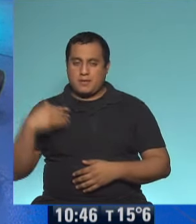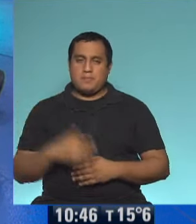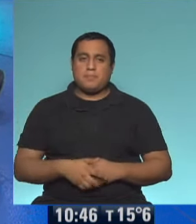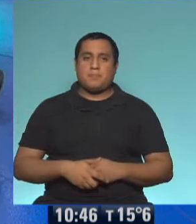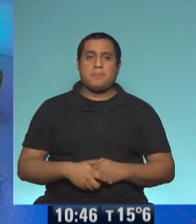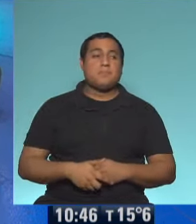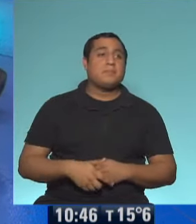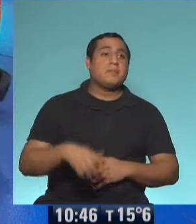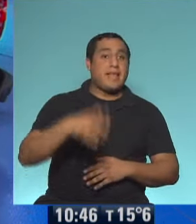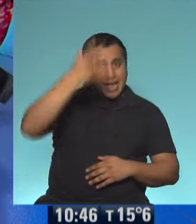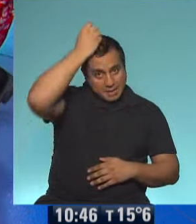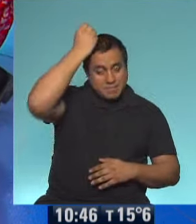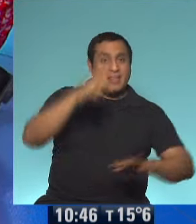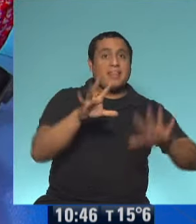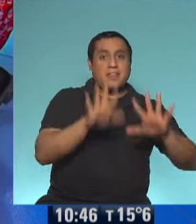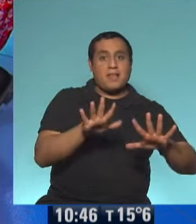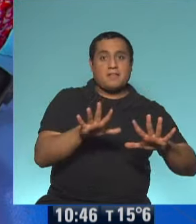10.